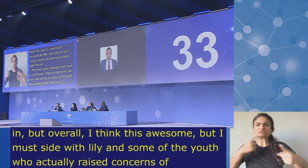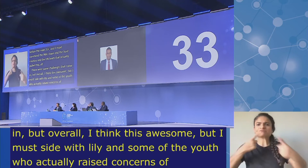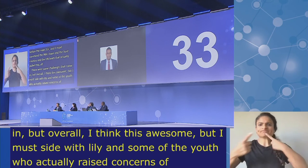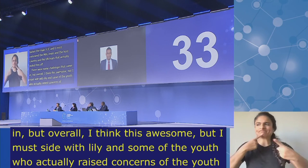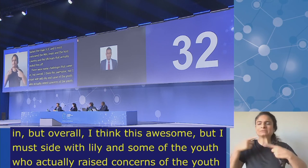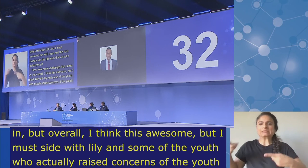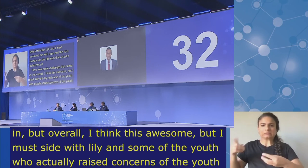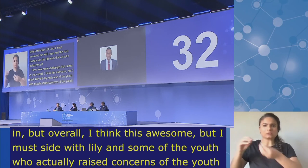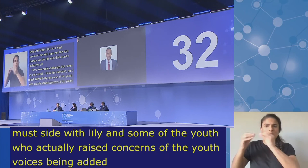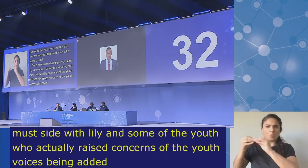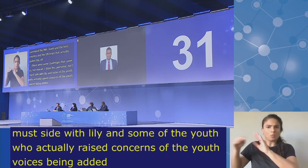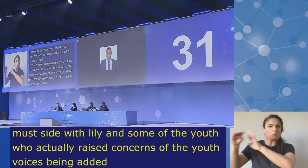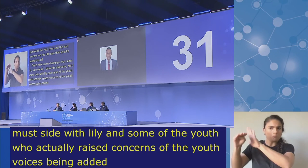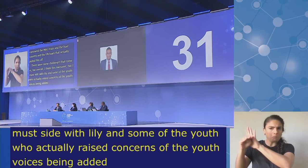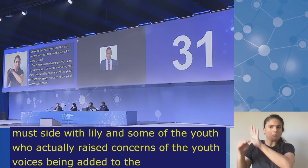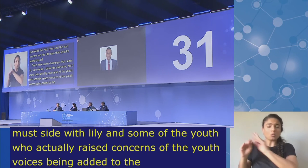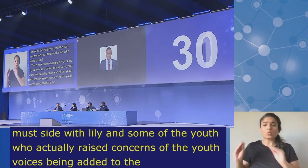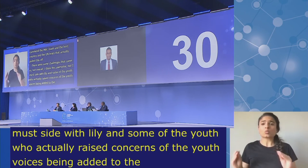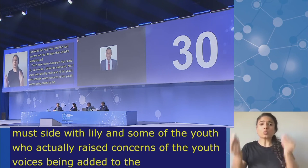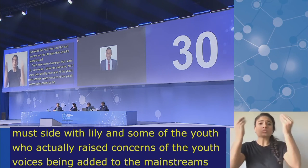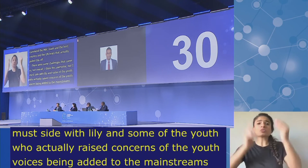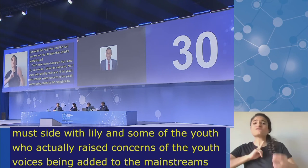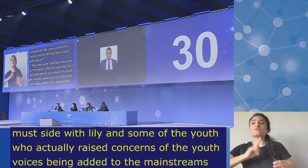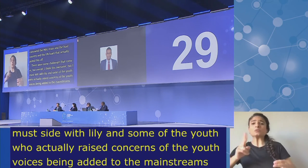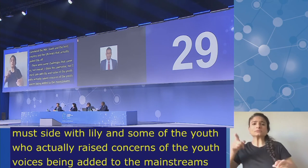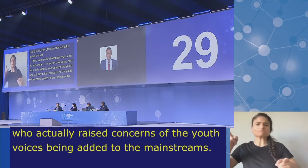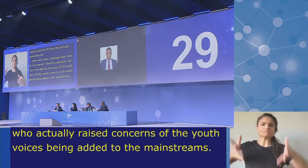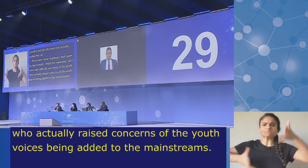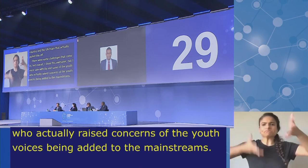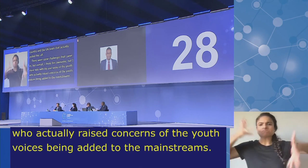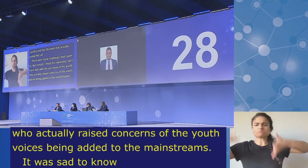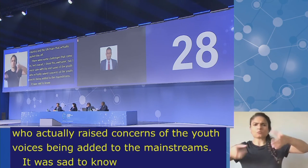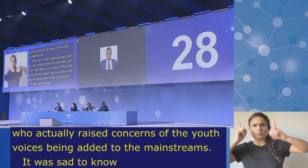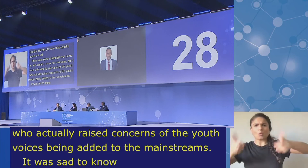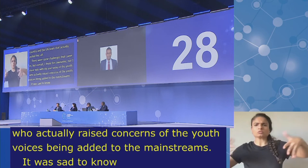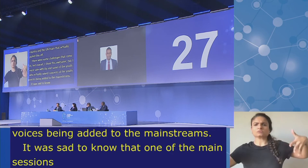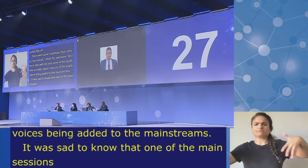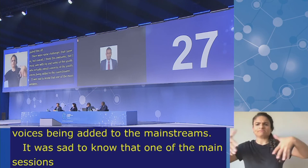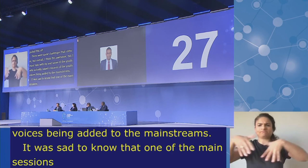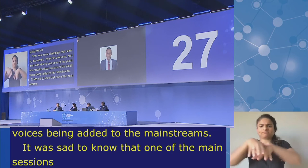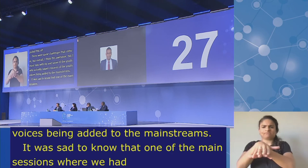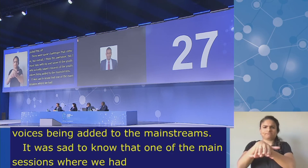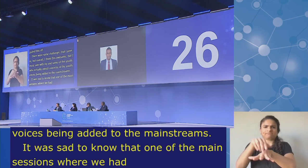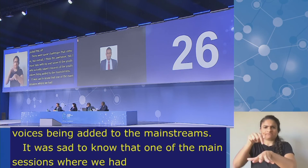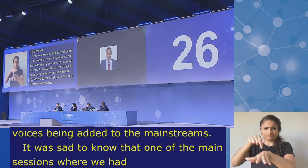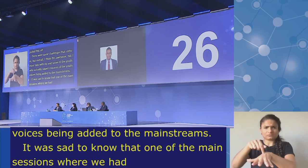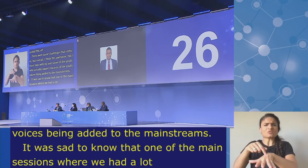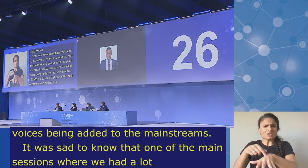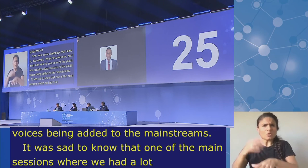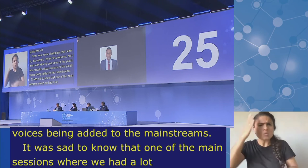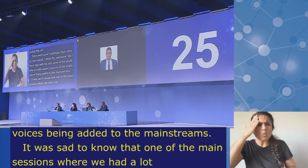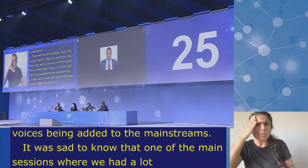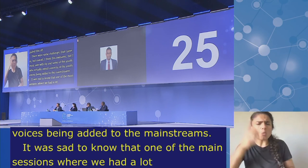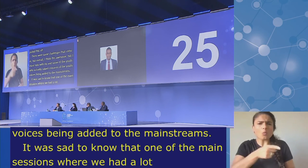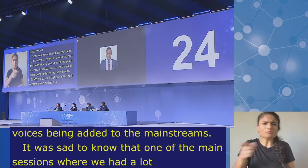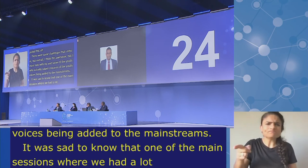Obviamente, tenemos desafíos por delante relacionados con que la voz de los jóvenes no es siempre